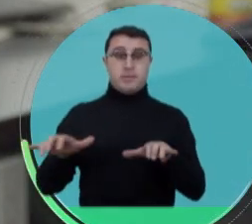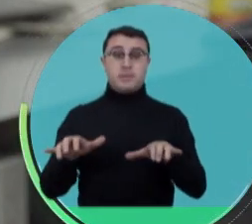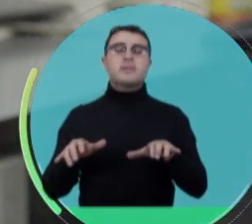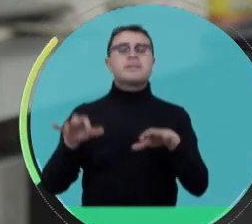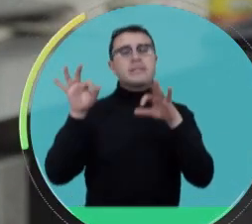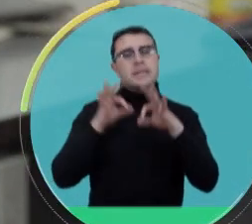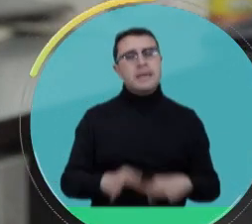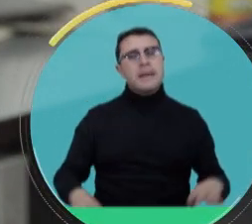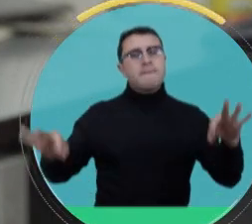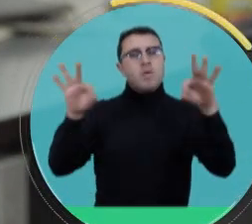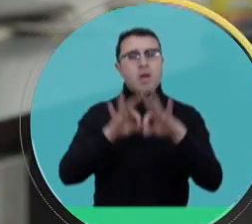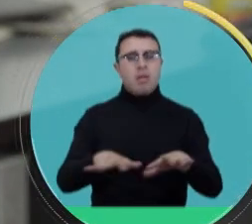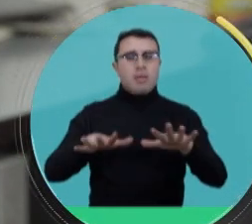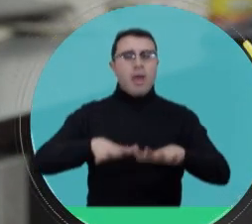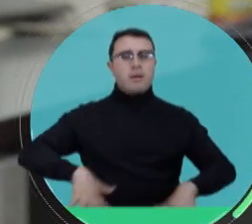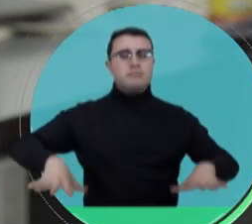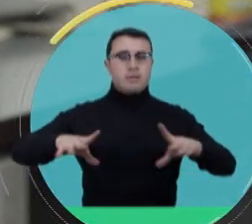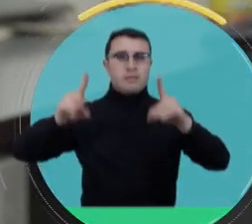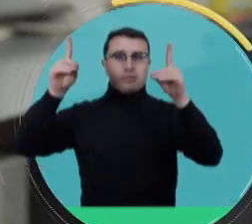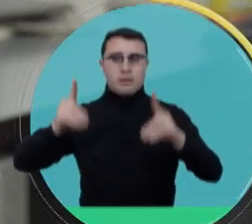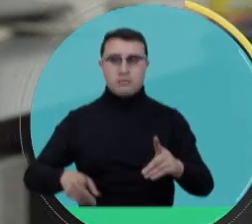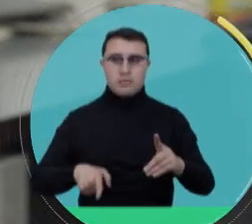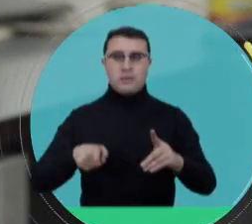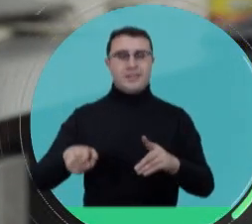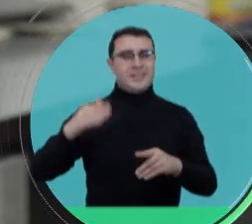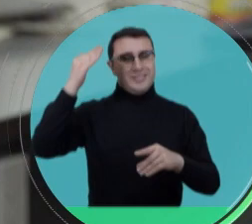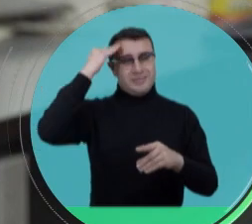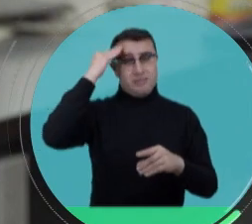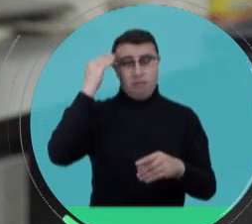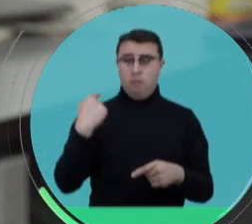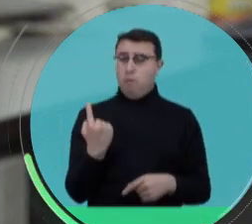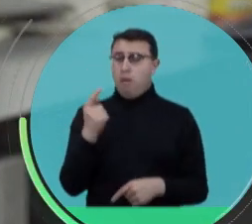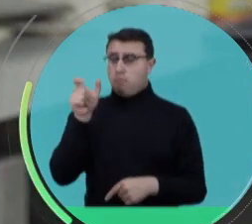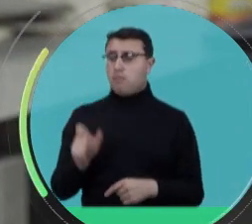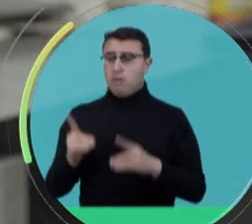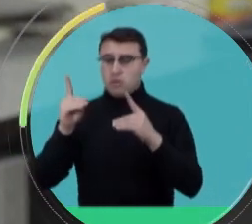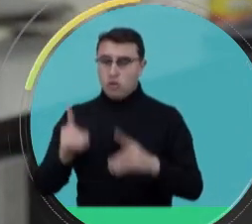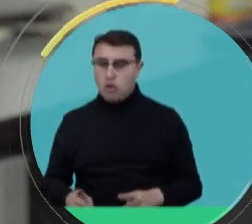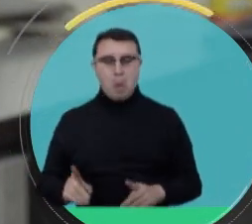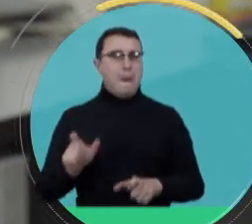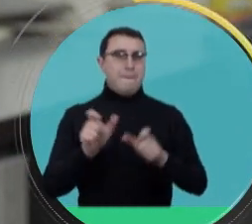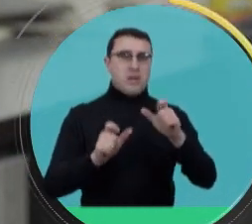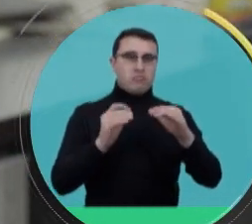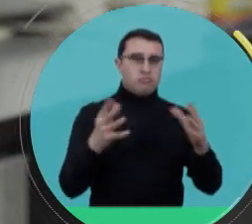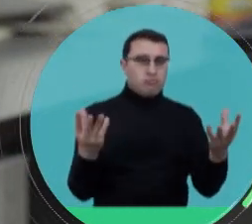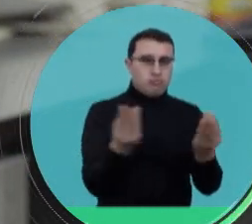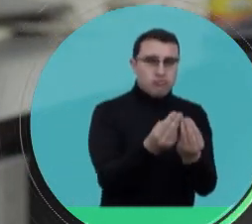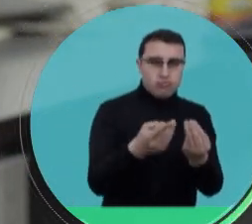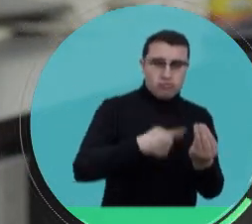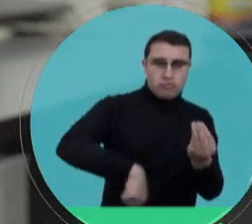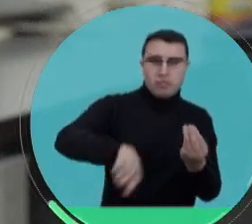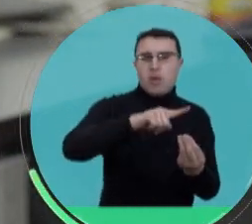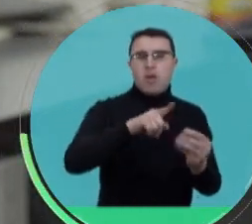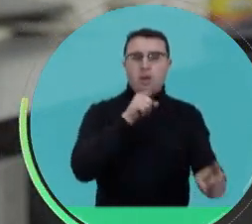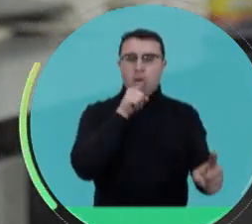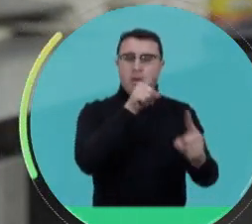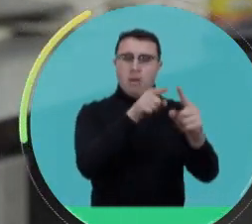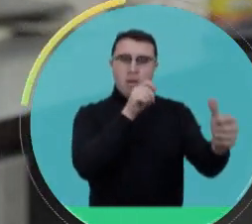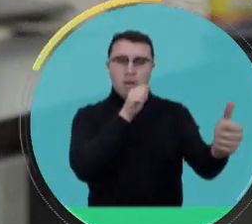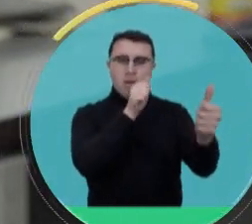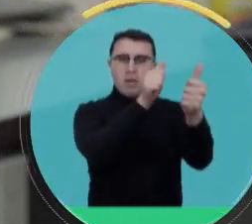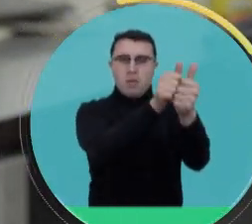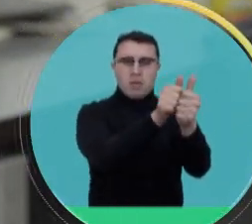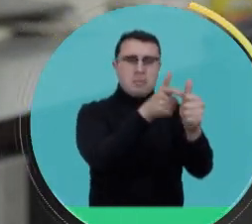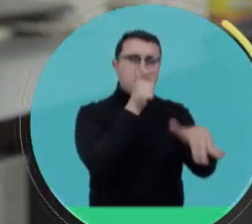digamos es muy importante los espacios de decisión esto tiene varias instancias comités de programación personas que están